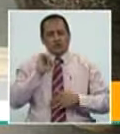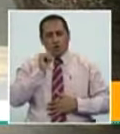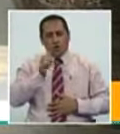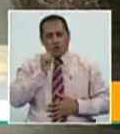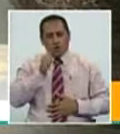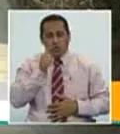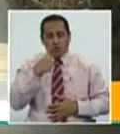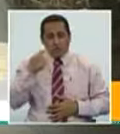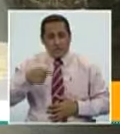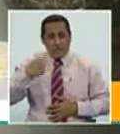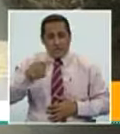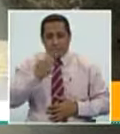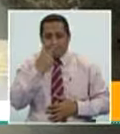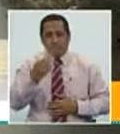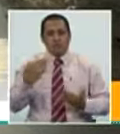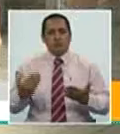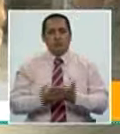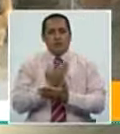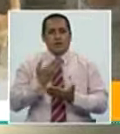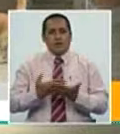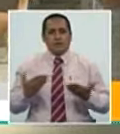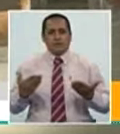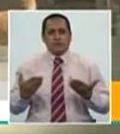A diario libran un nuevo reto.